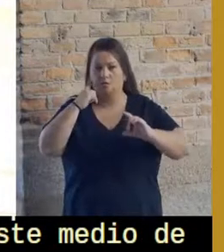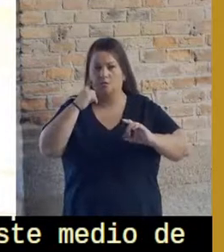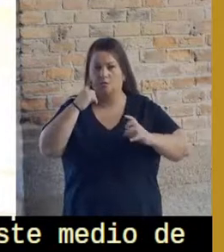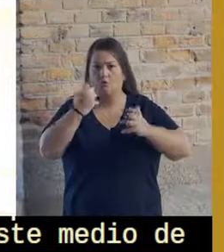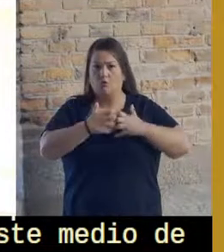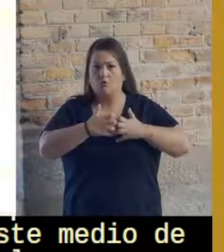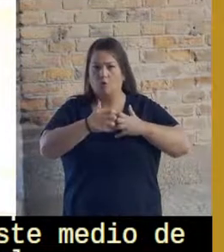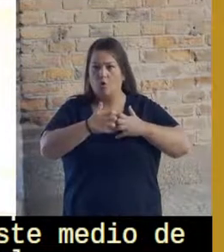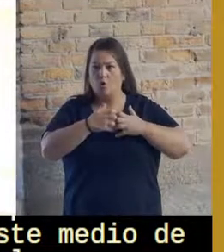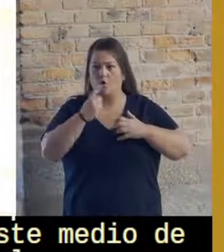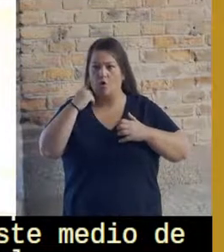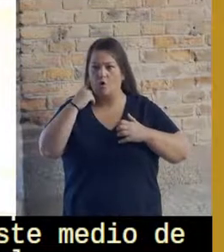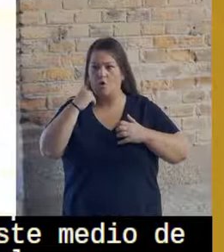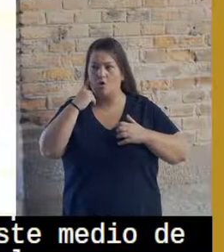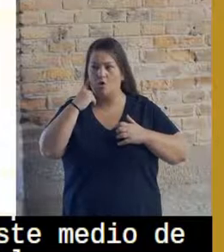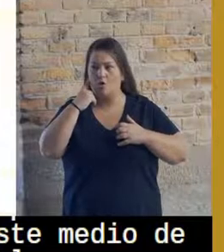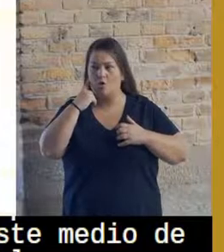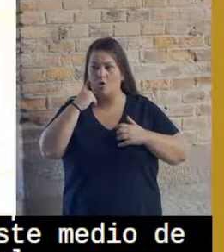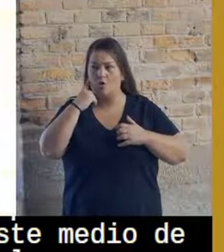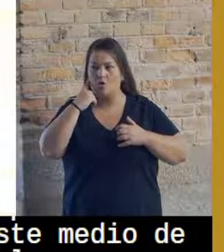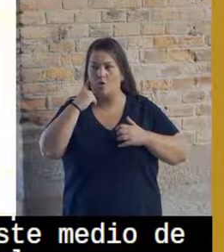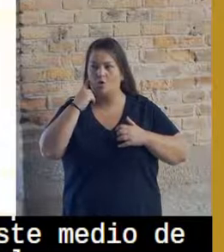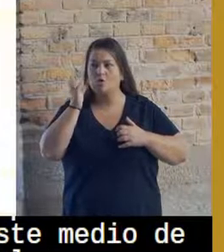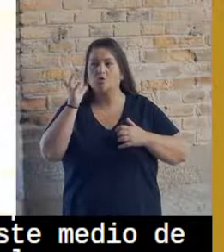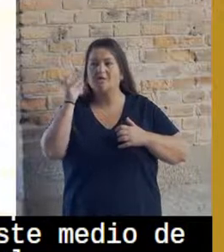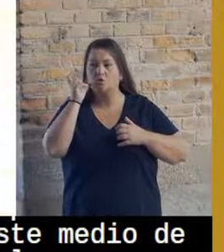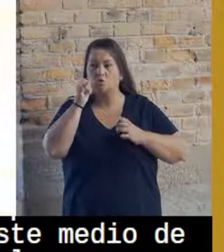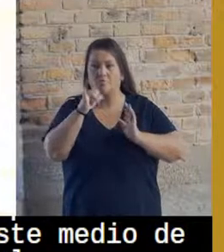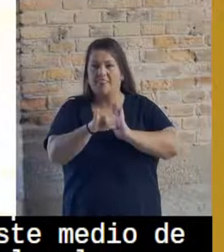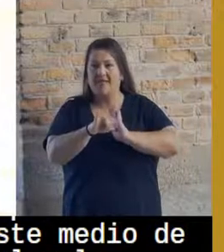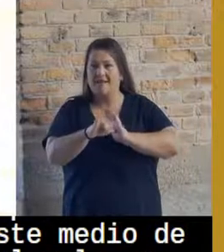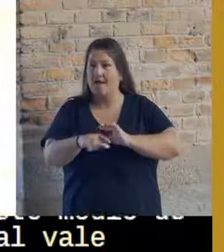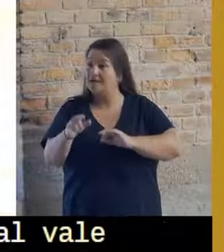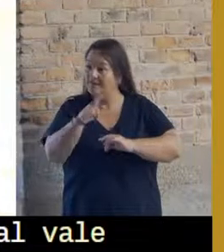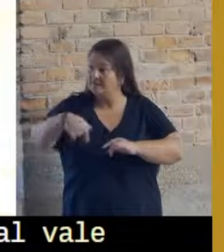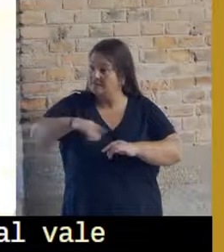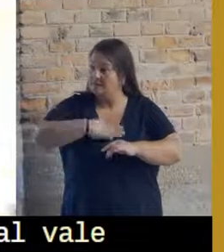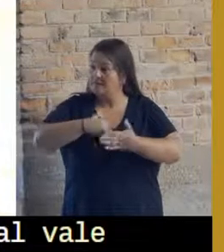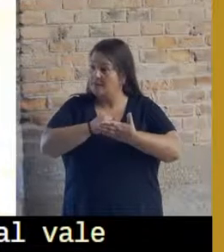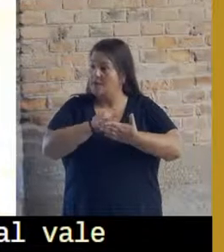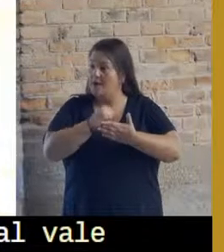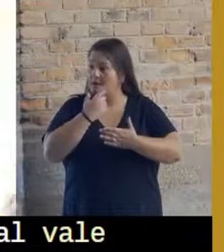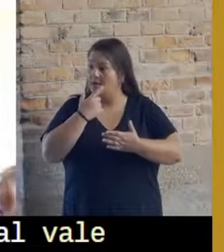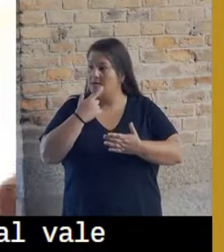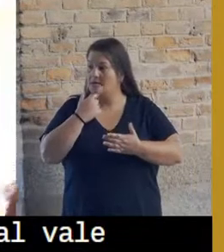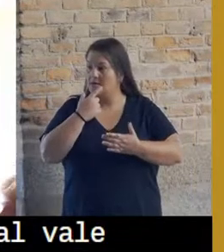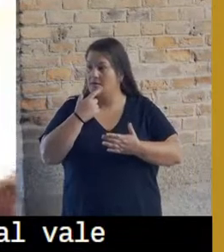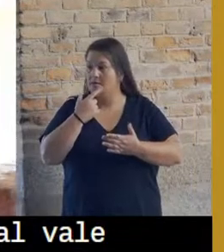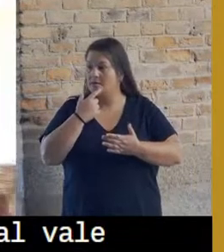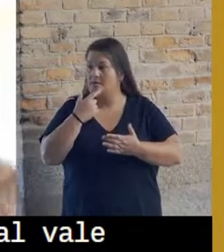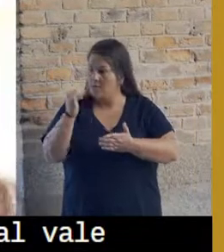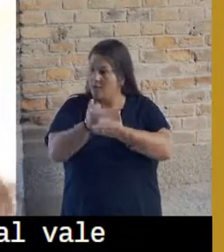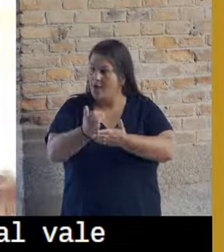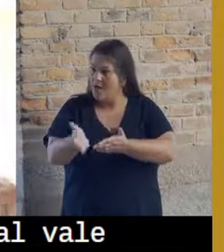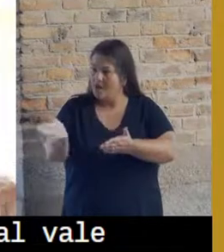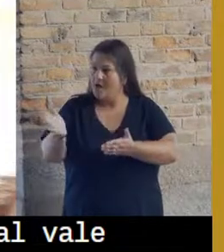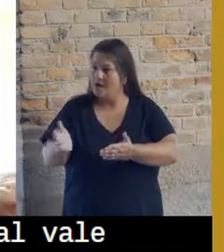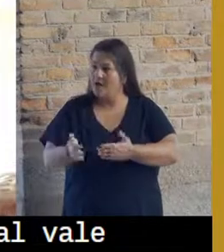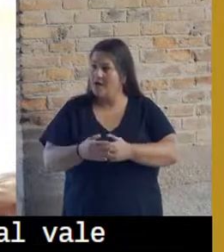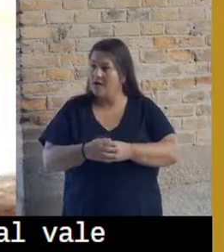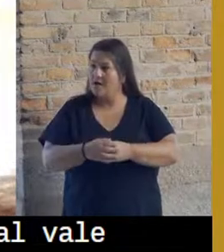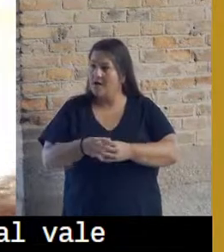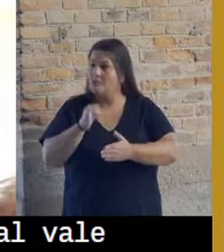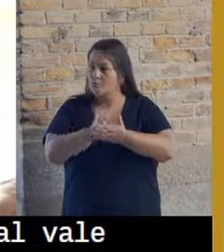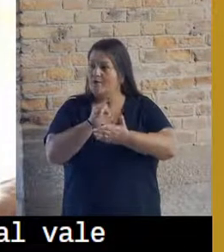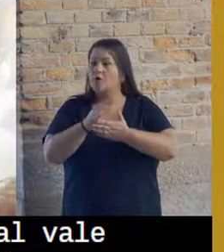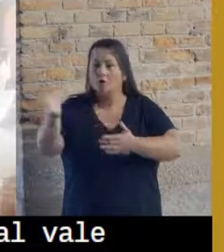es funcional vale queréis probarlo alguno más vosotros